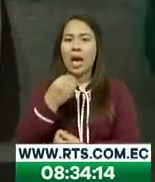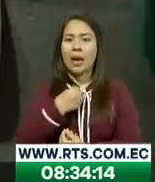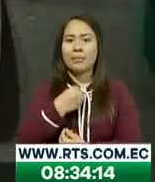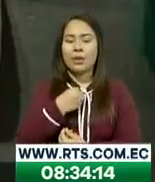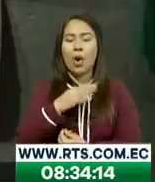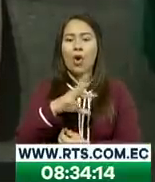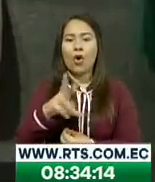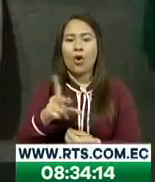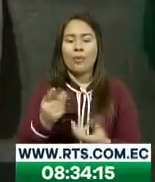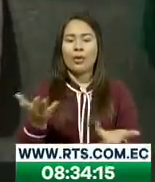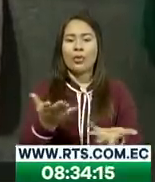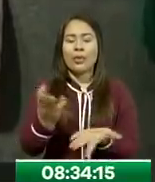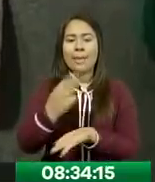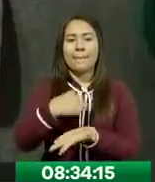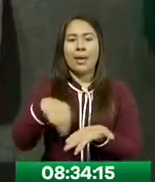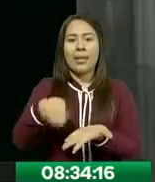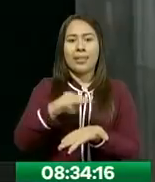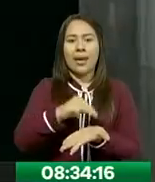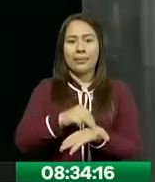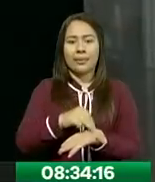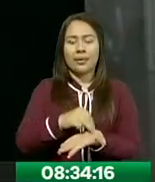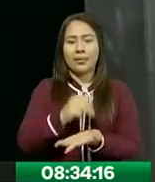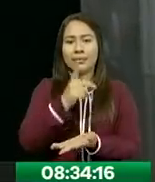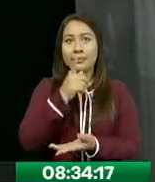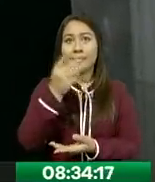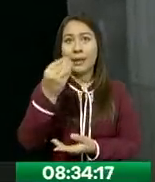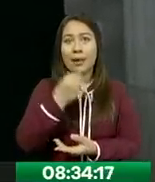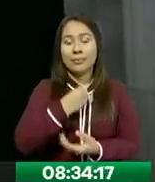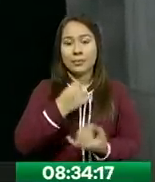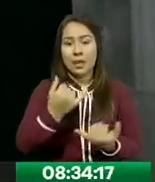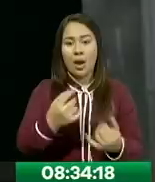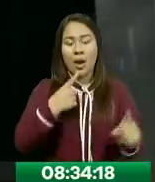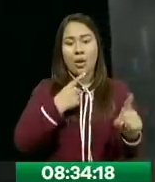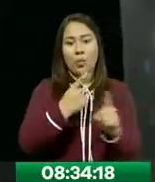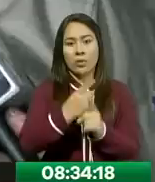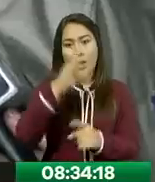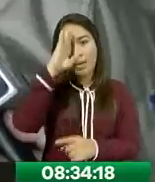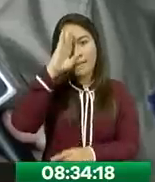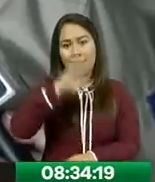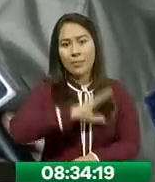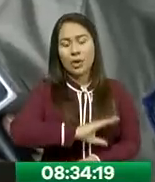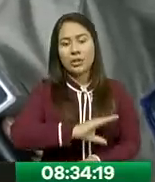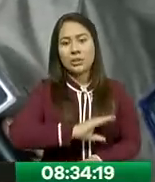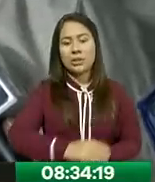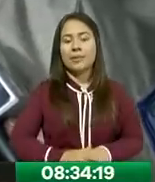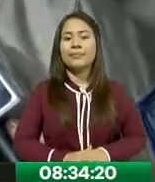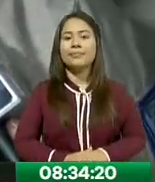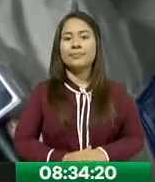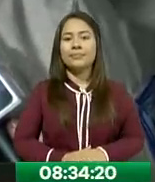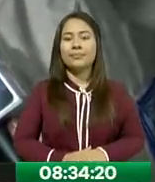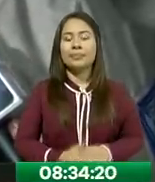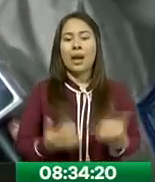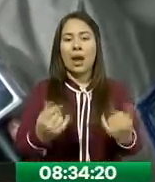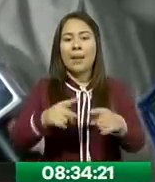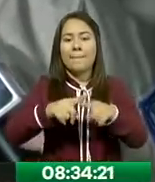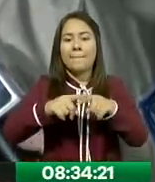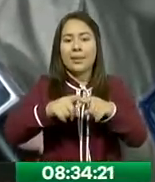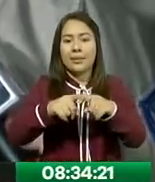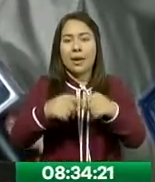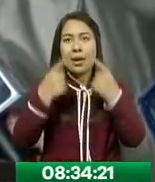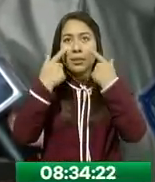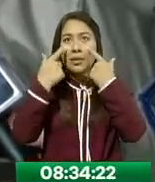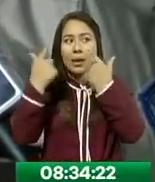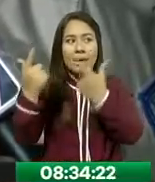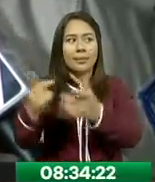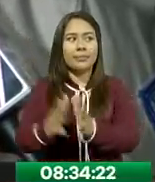al robo de vehículos en Manabí que han sido desarticuladas por la policía. Y lo que nosotros teníamos pendiente era el tema de